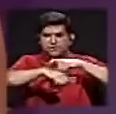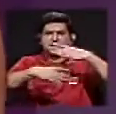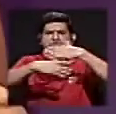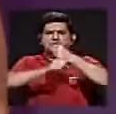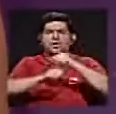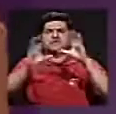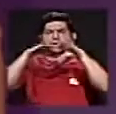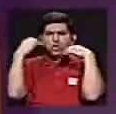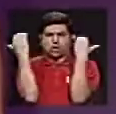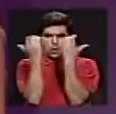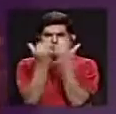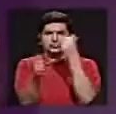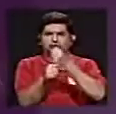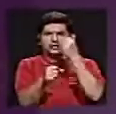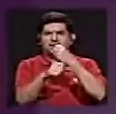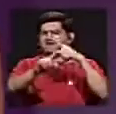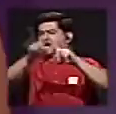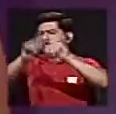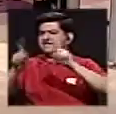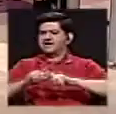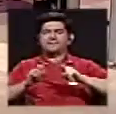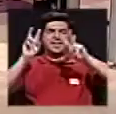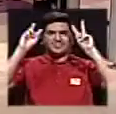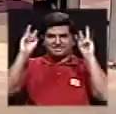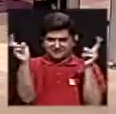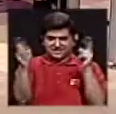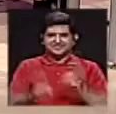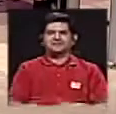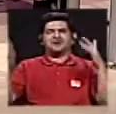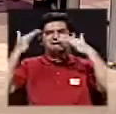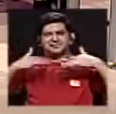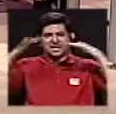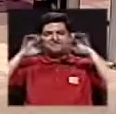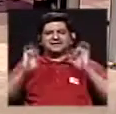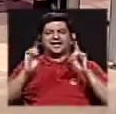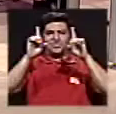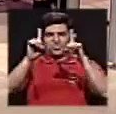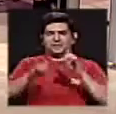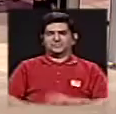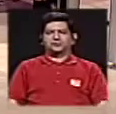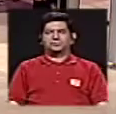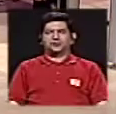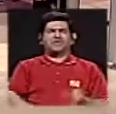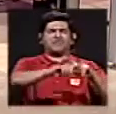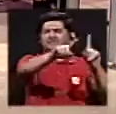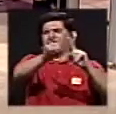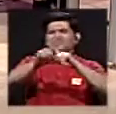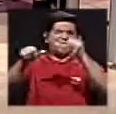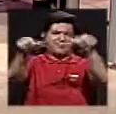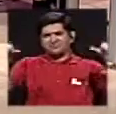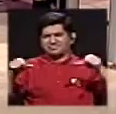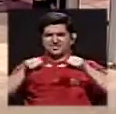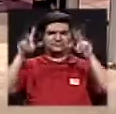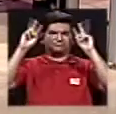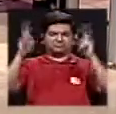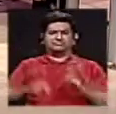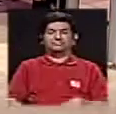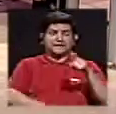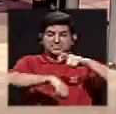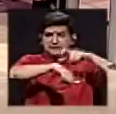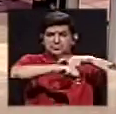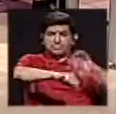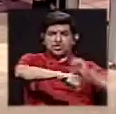comisiones que trabajaron en diversos temas que ambiental educación en un montón se formó